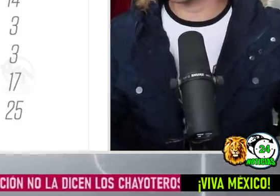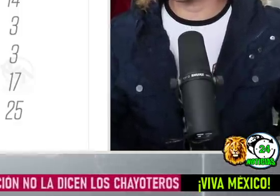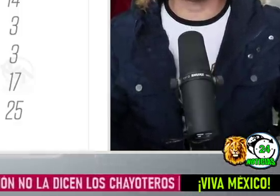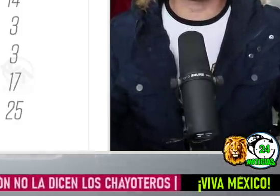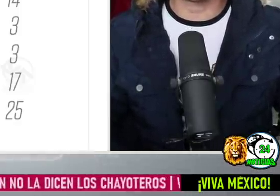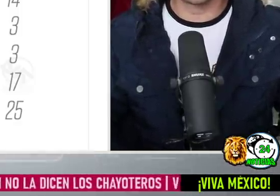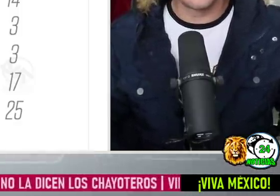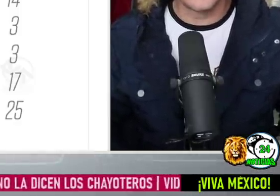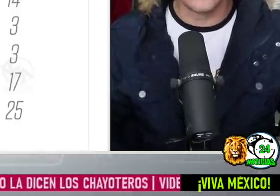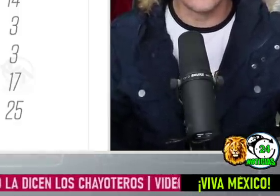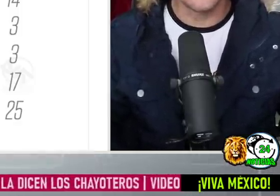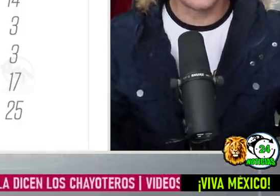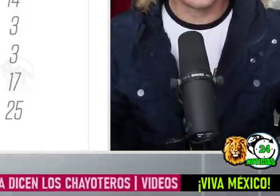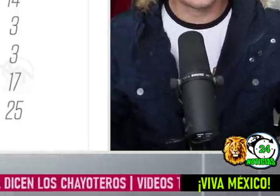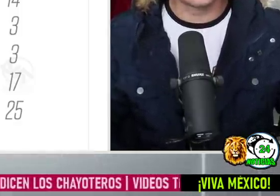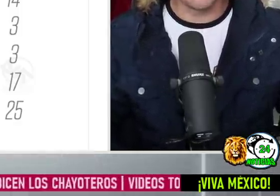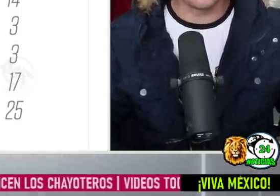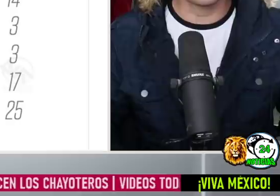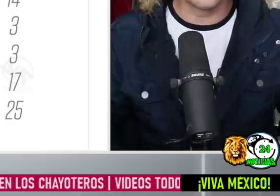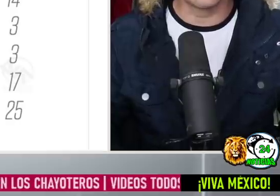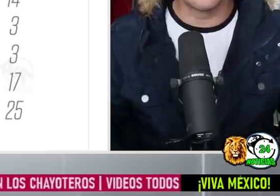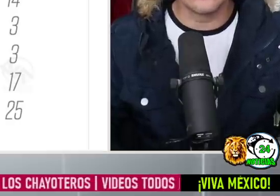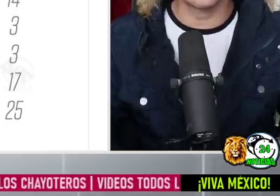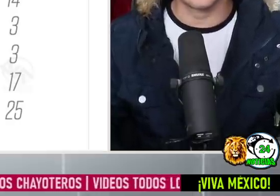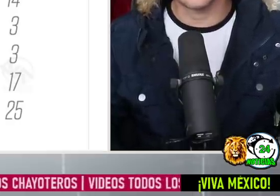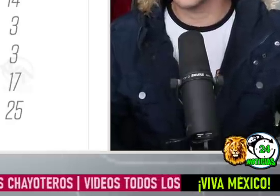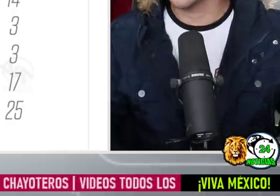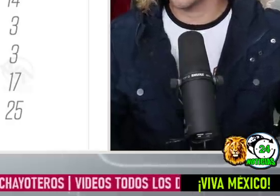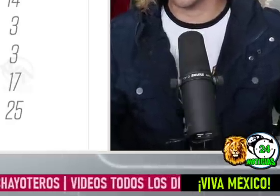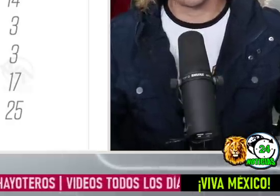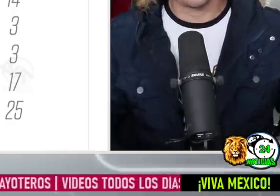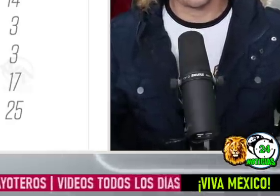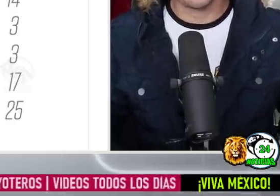de la Cuarta Transformación que se han pronunciado en contra.